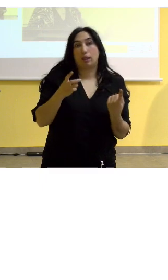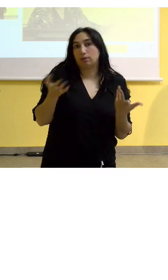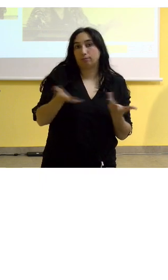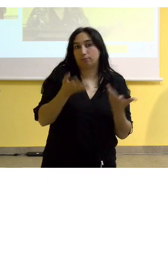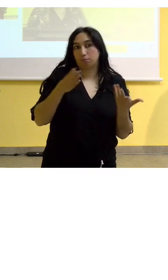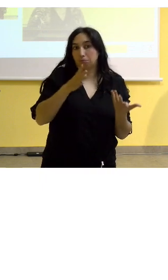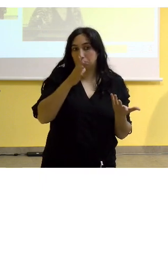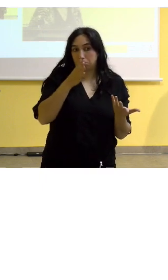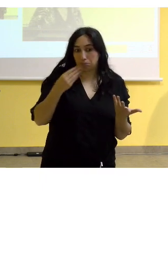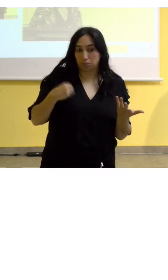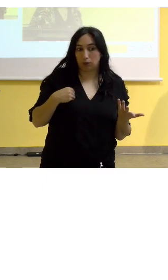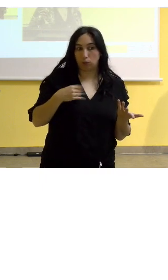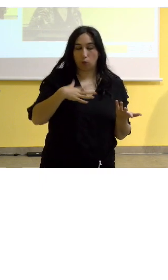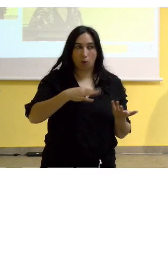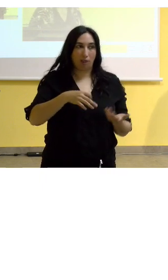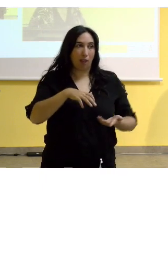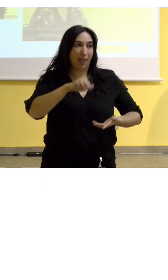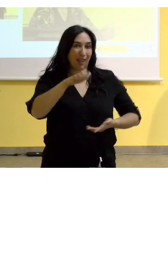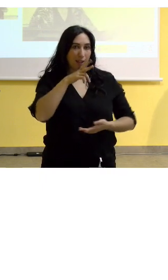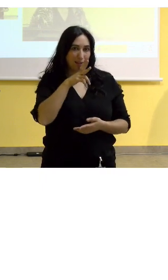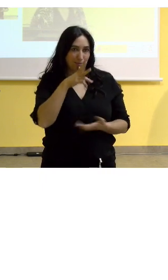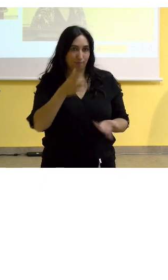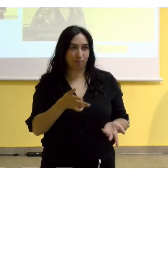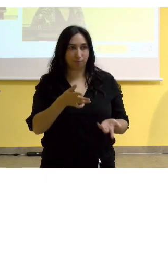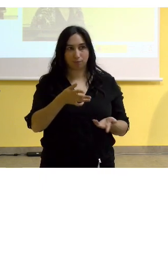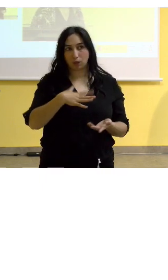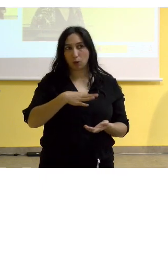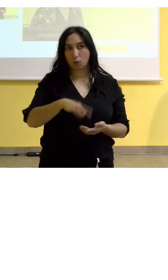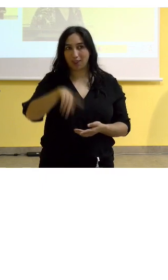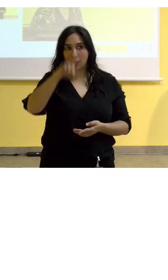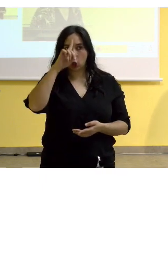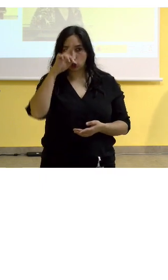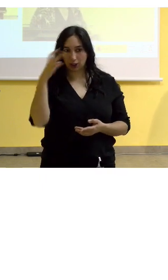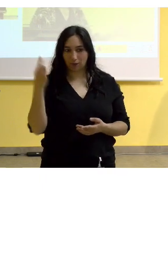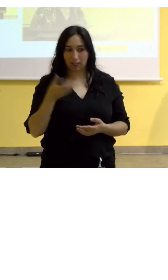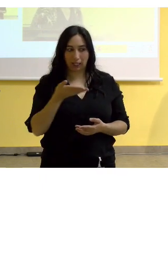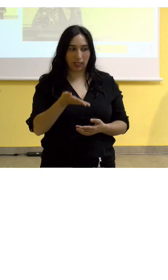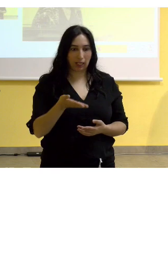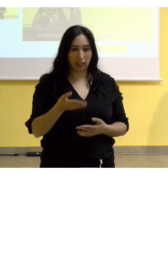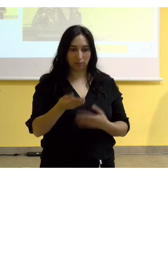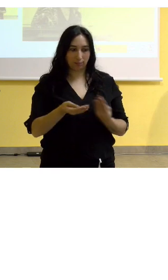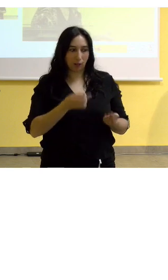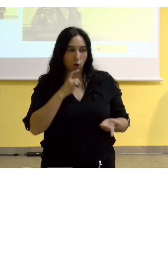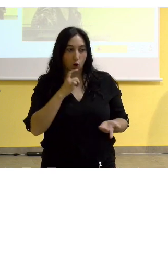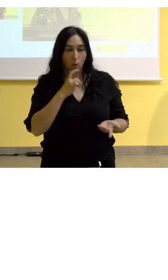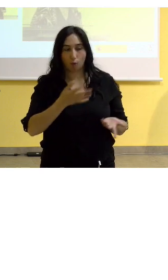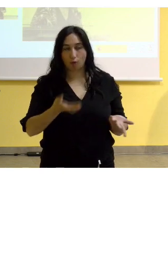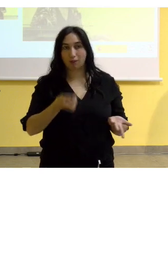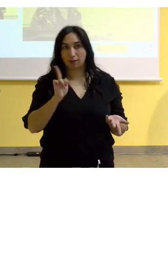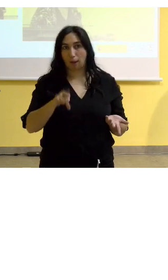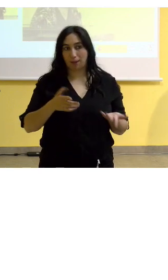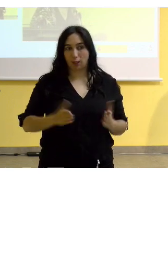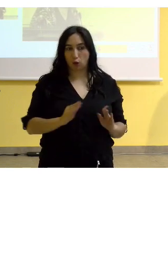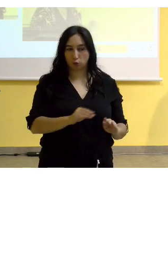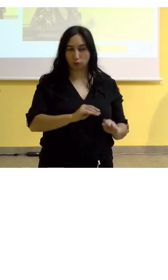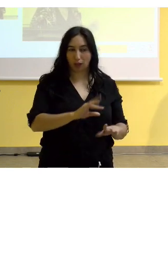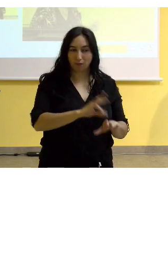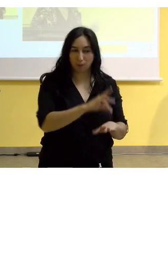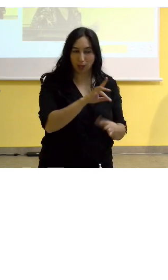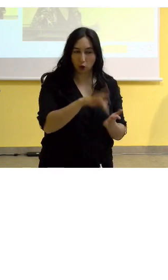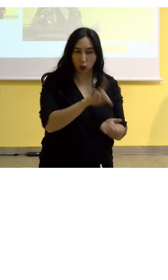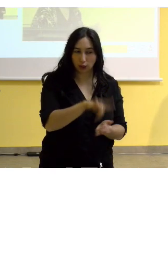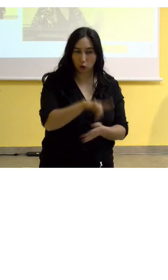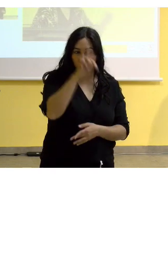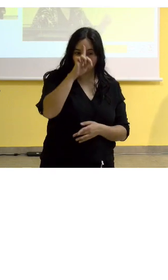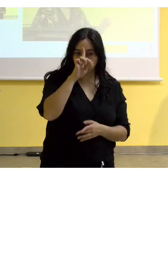eso, por ejemplo, imaginaros una Corea que no conocían de esta opción y ellos no saben si ese hijo que tienen está afecto o no, pero lo que tienen claro